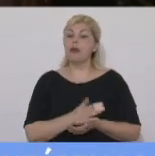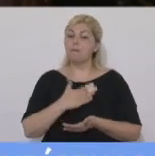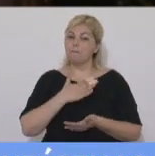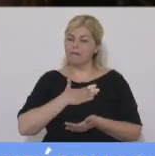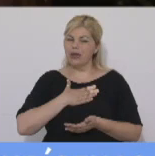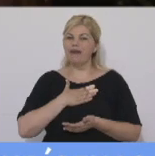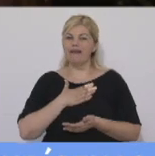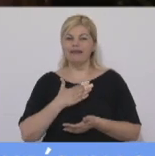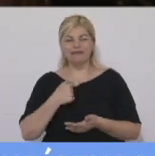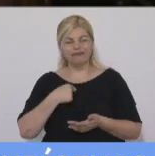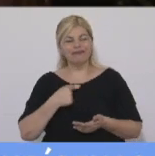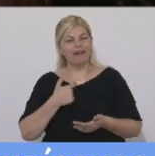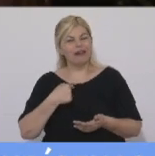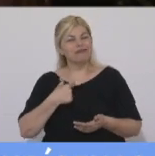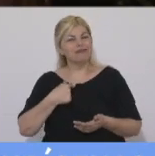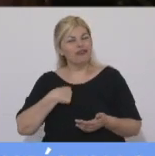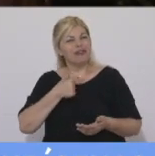es mi expectativa